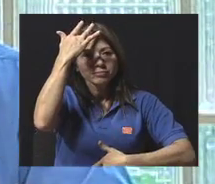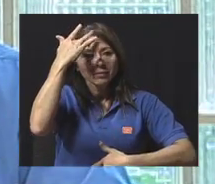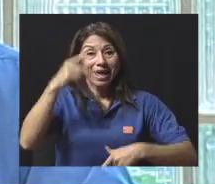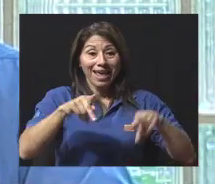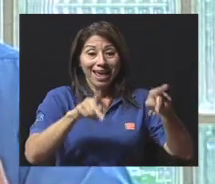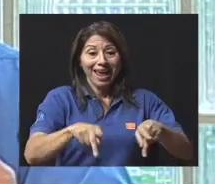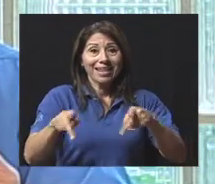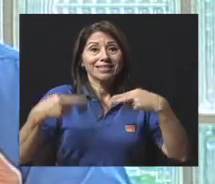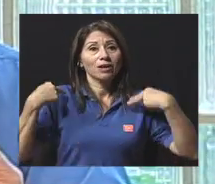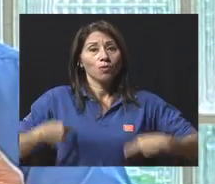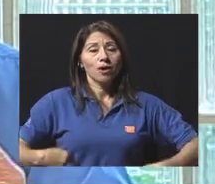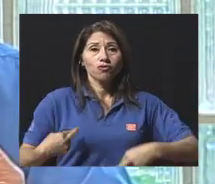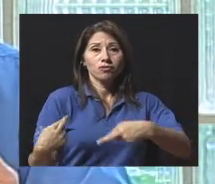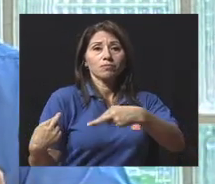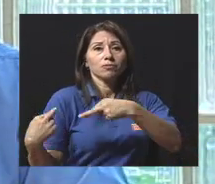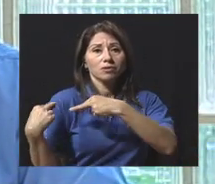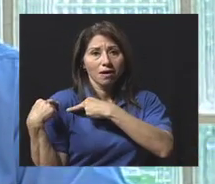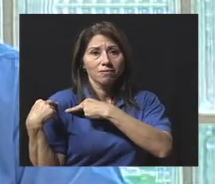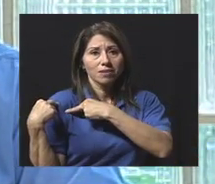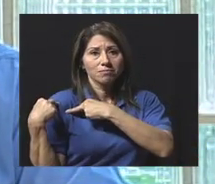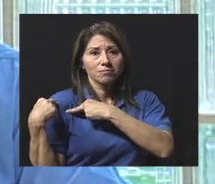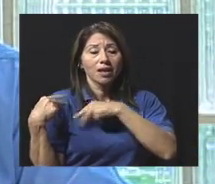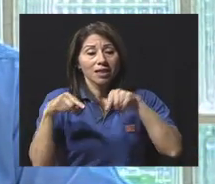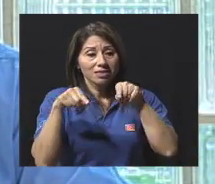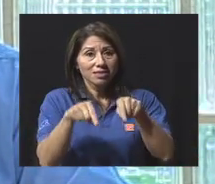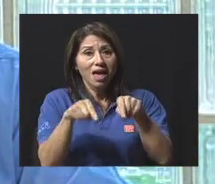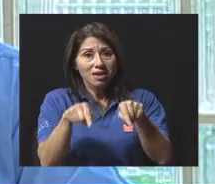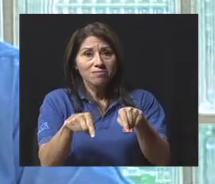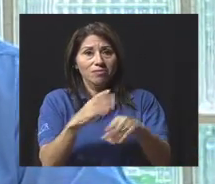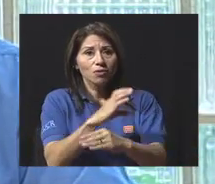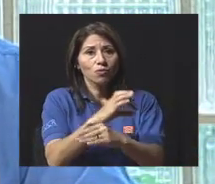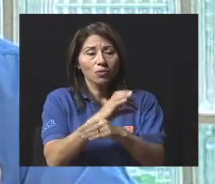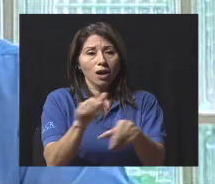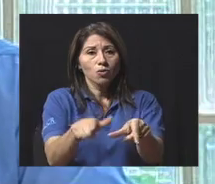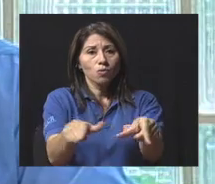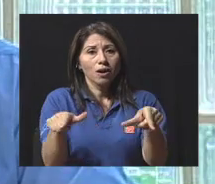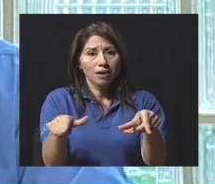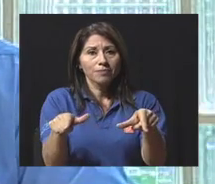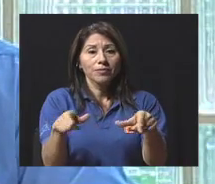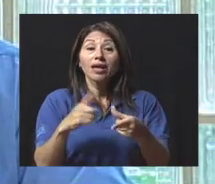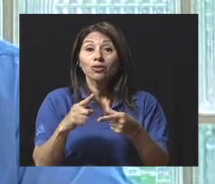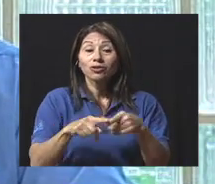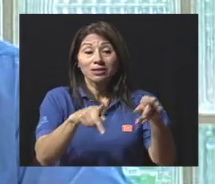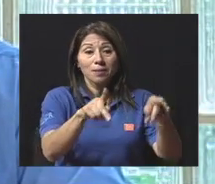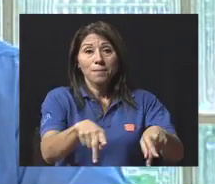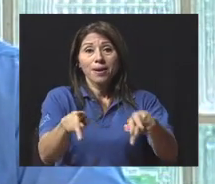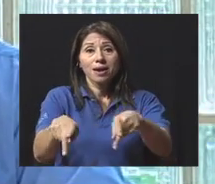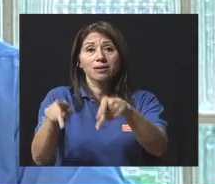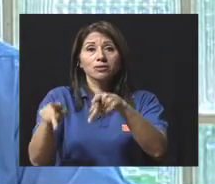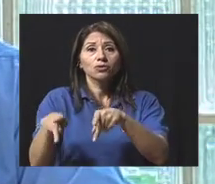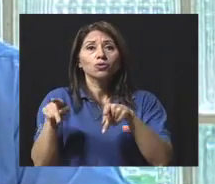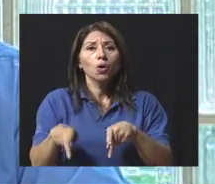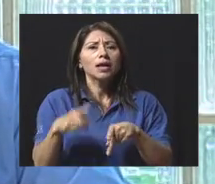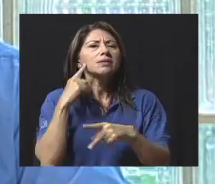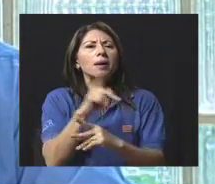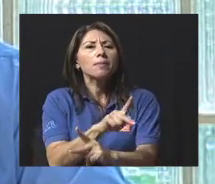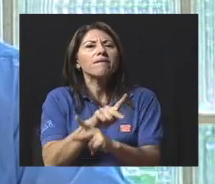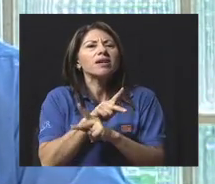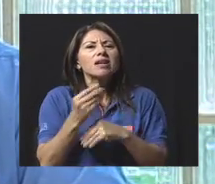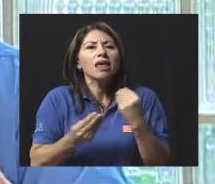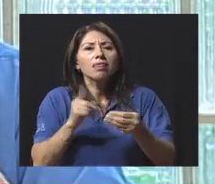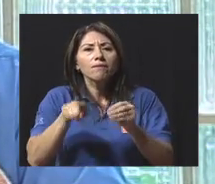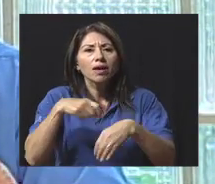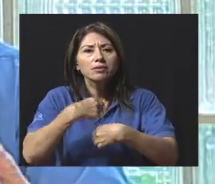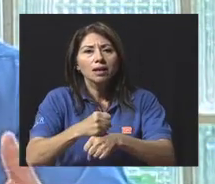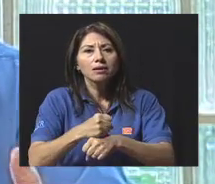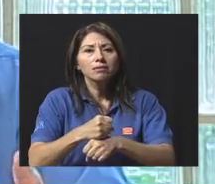ovipostura y el desarrollo lbal Así que el primer ejercicio que deberían de hacer las poblaciones en pro de la prevención es tener un